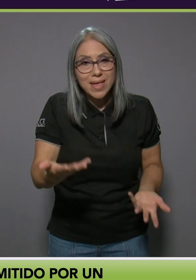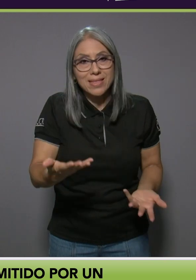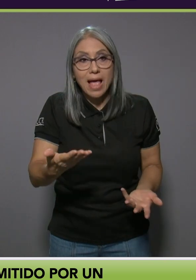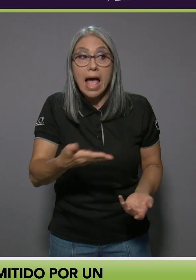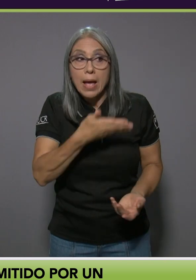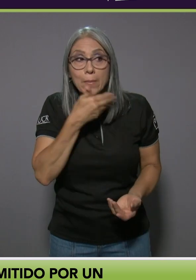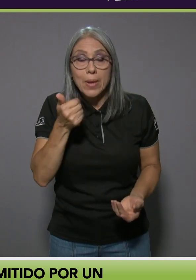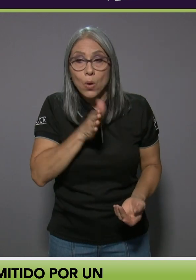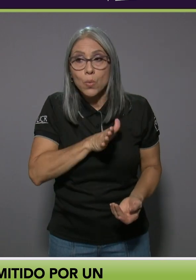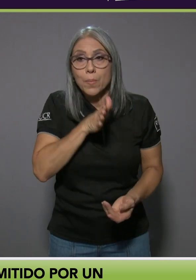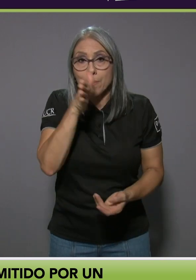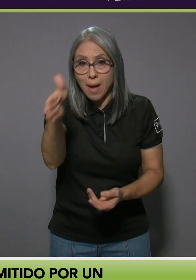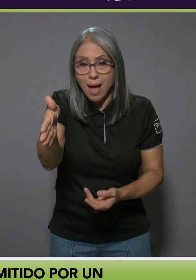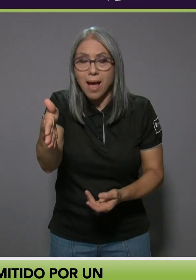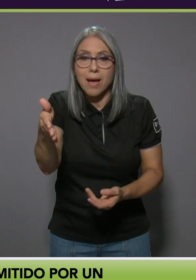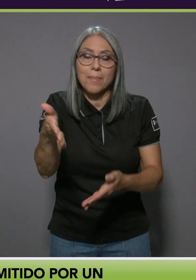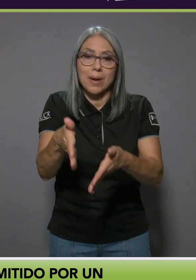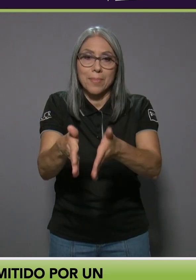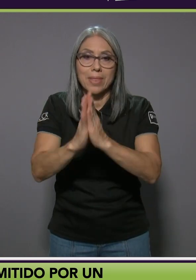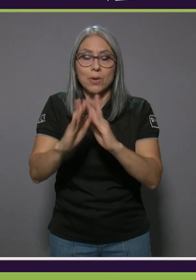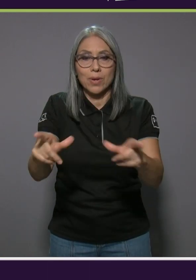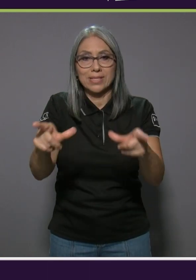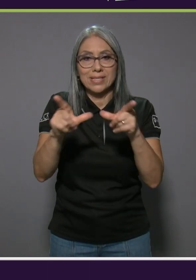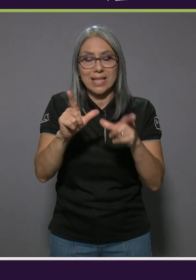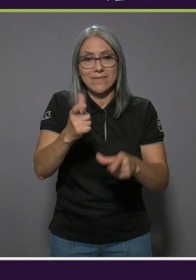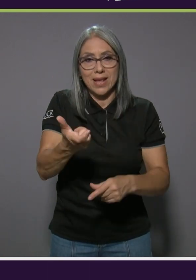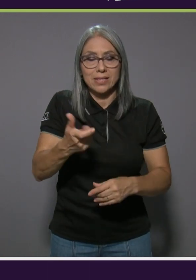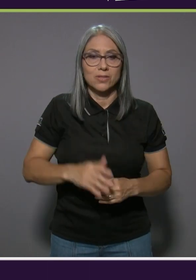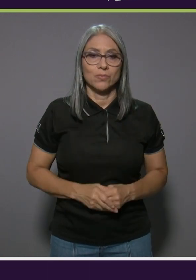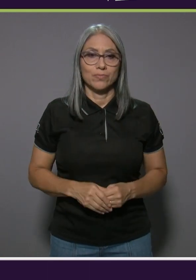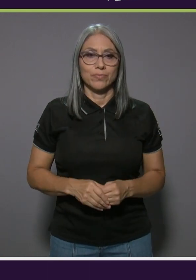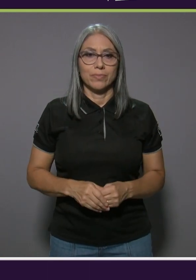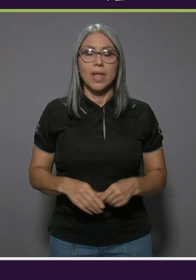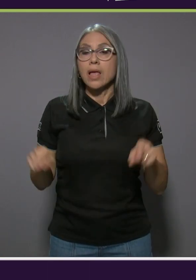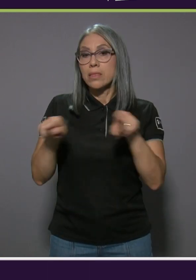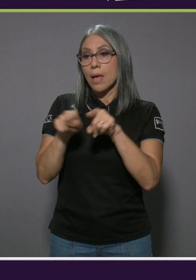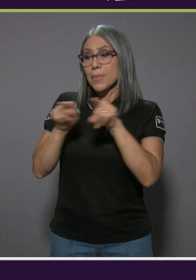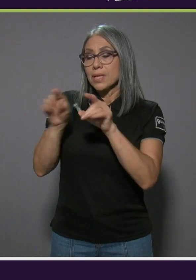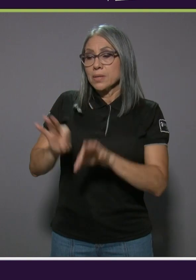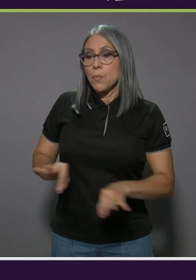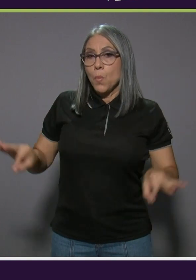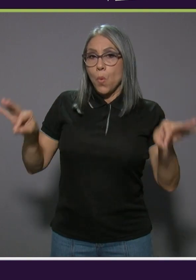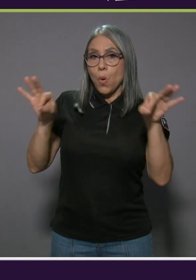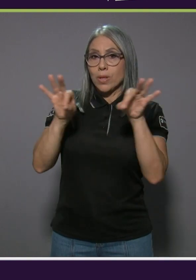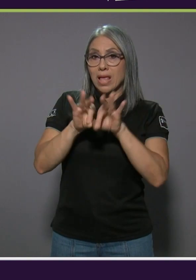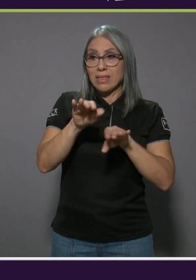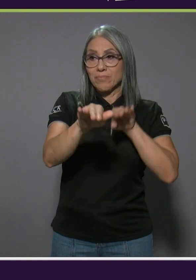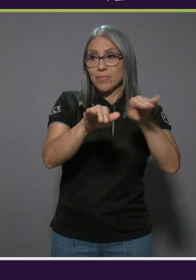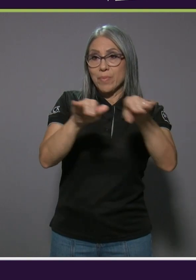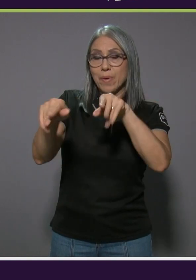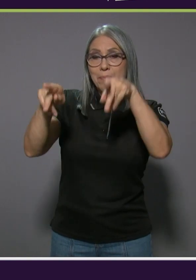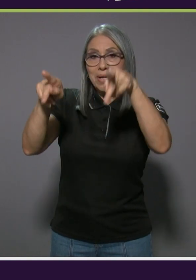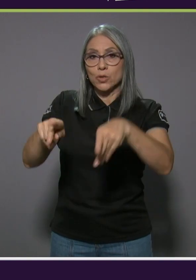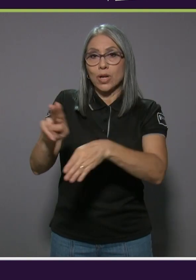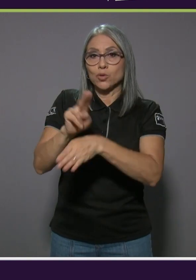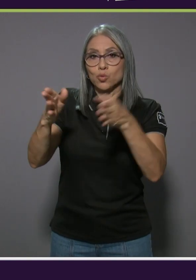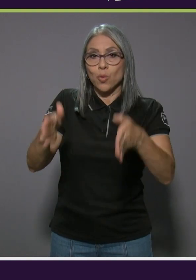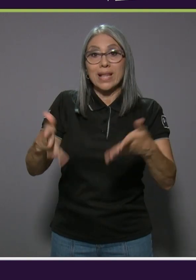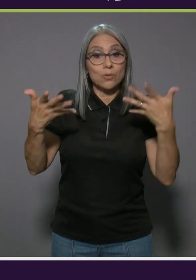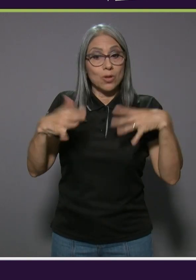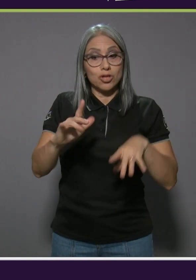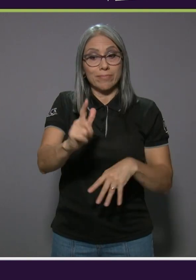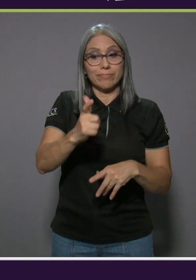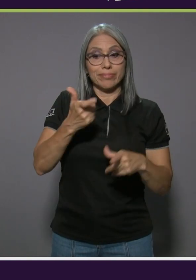vamos y solicitamos una certificación. Y también, doña Vilvia, es importante llamar la atención de las personas usuarias una vez que ya tienen la